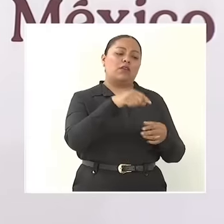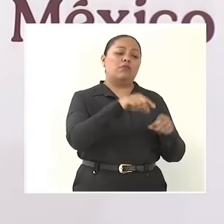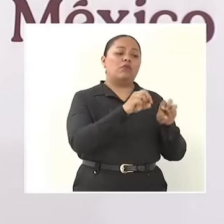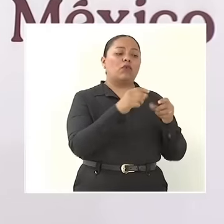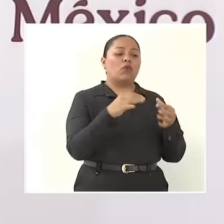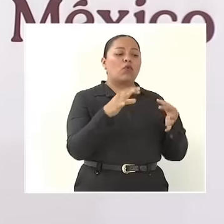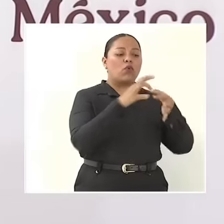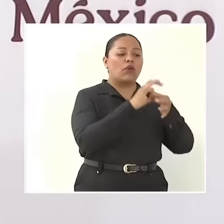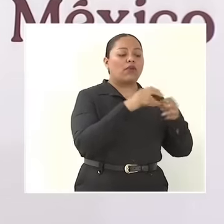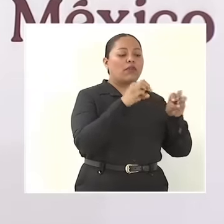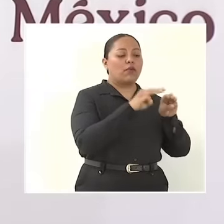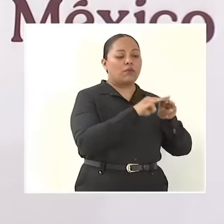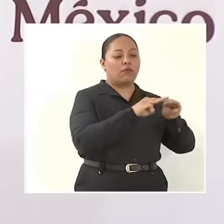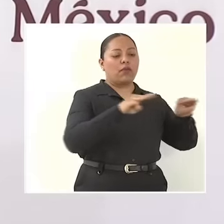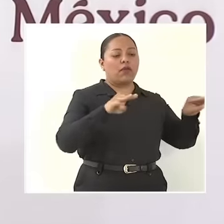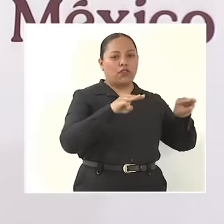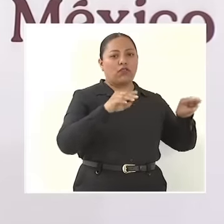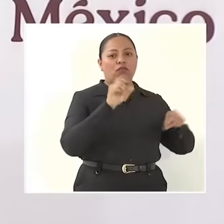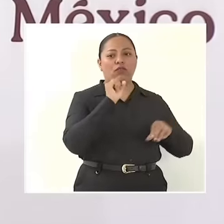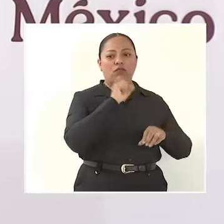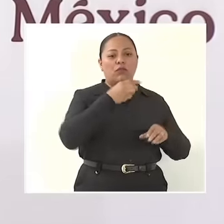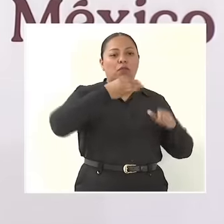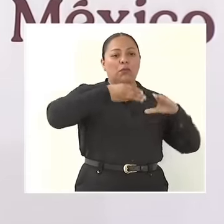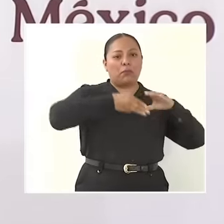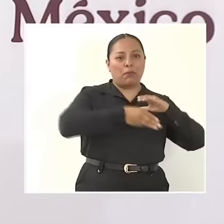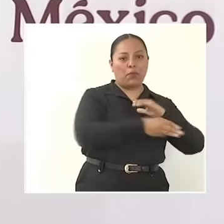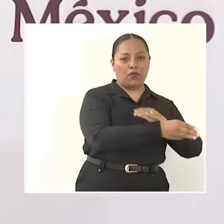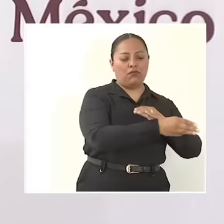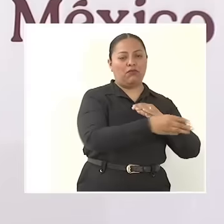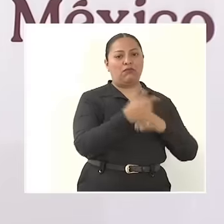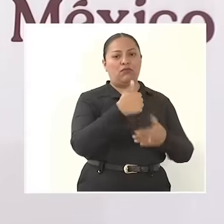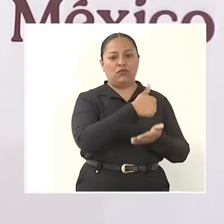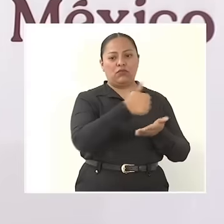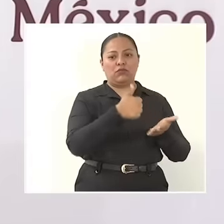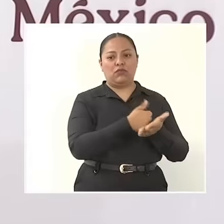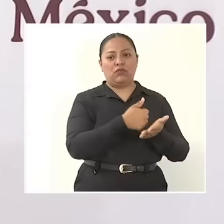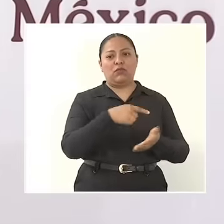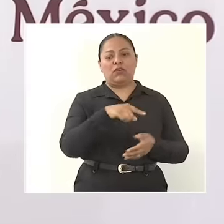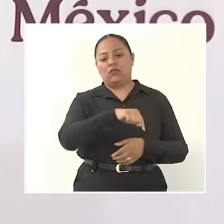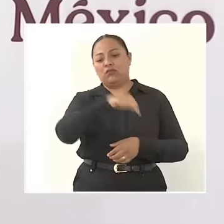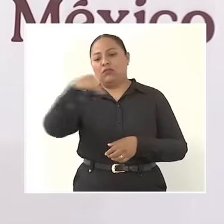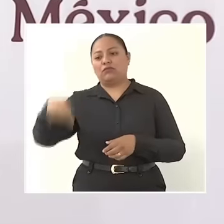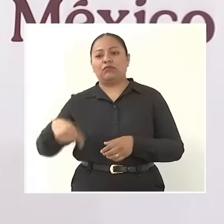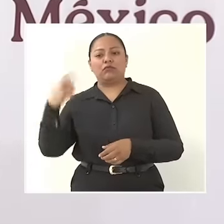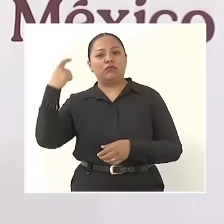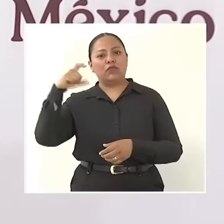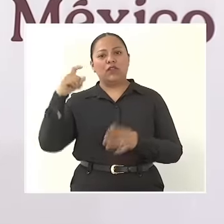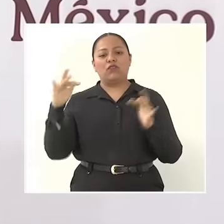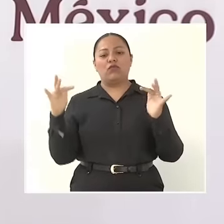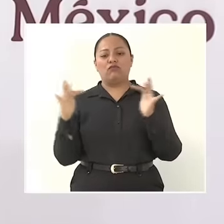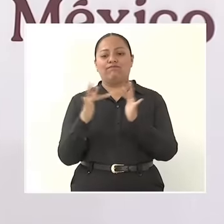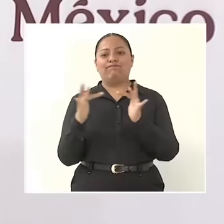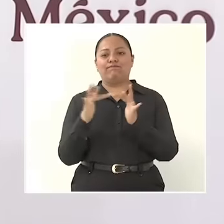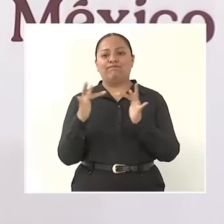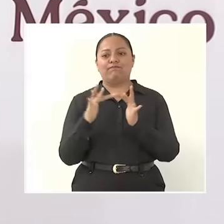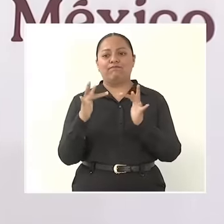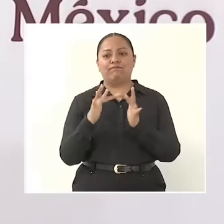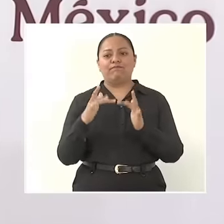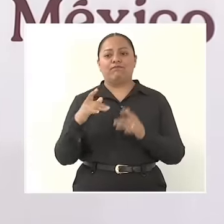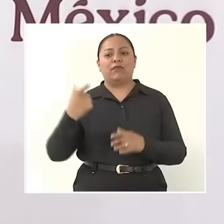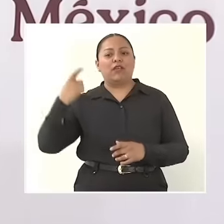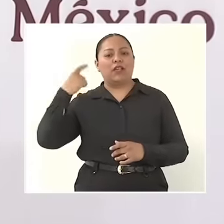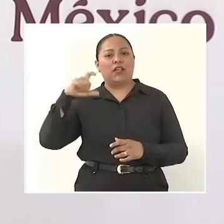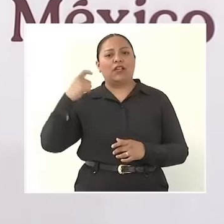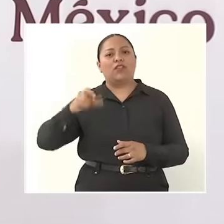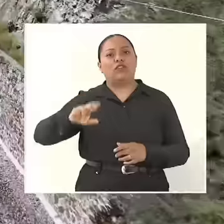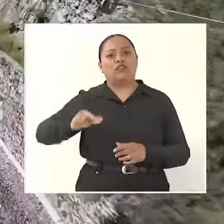Metrobús y Ecobici, y en la terminal de Querétaro con la conexión del Querétaro Bus.